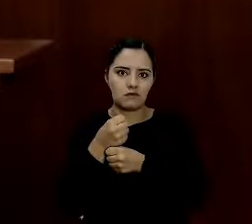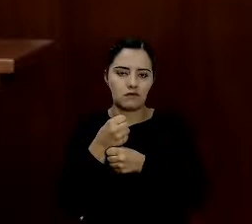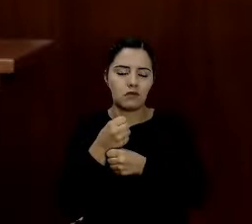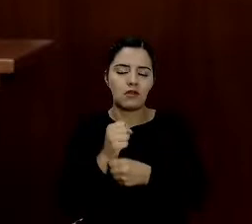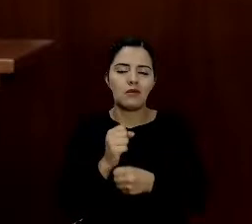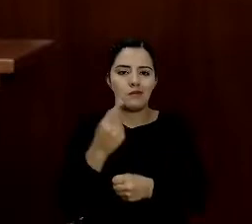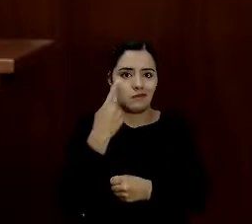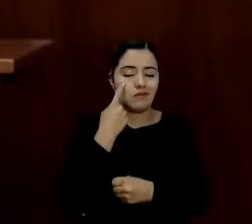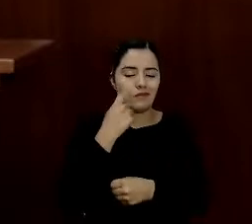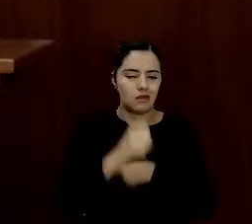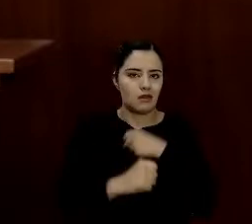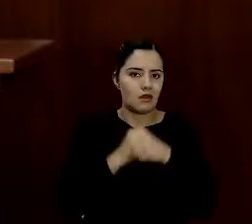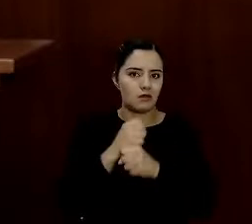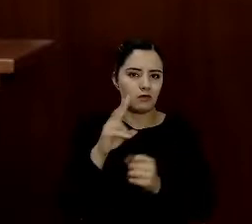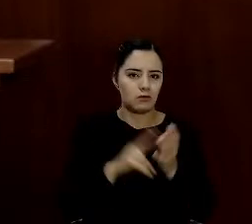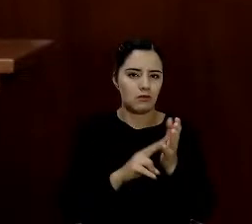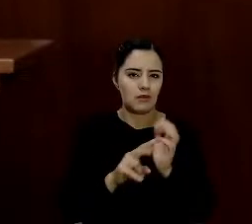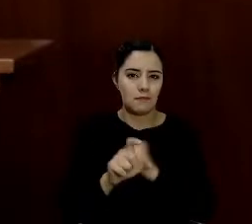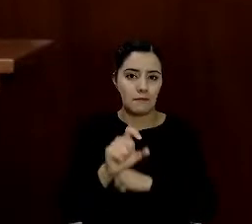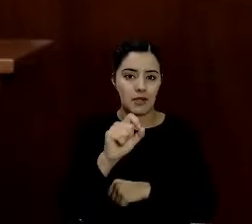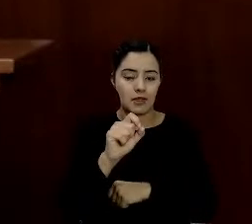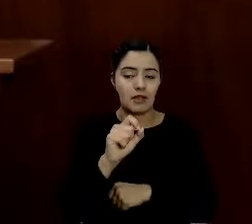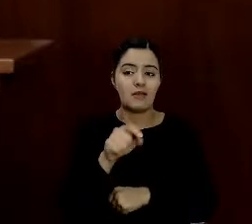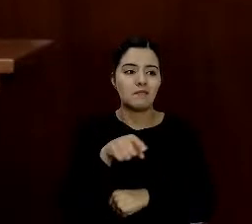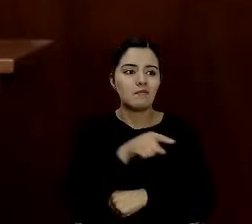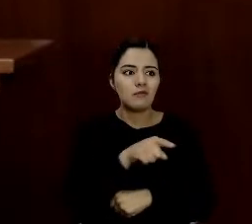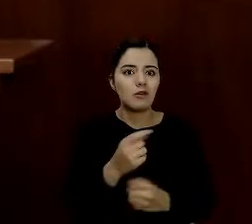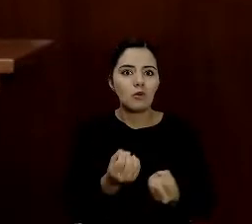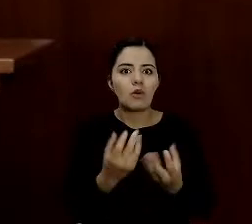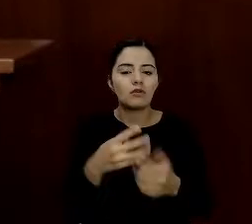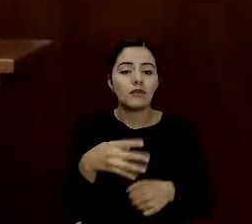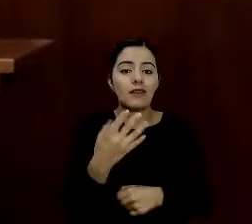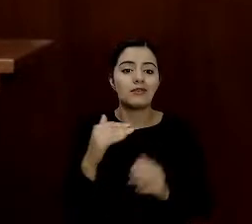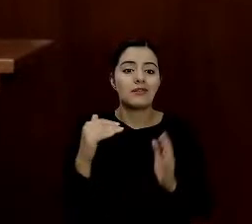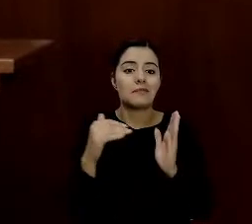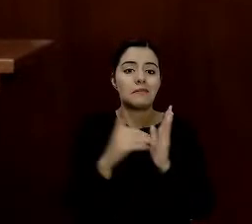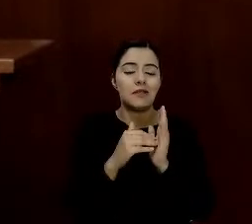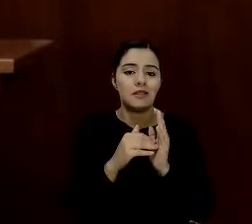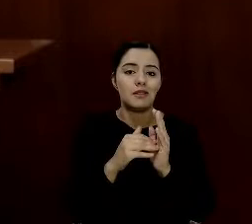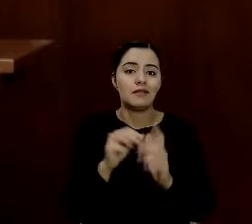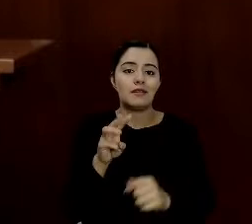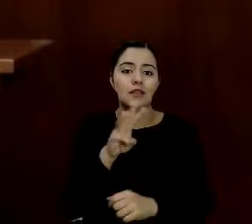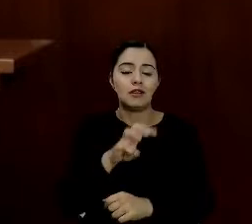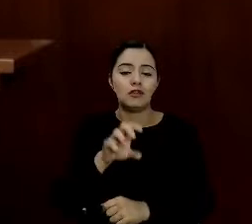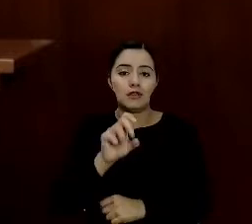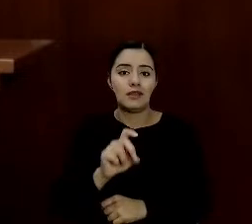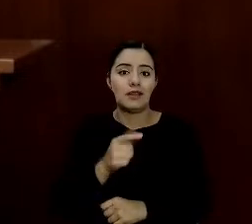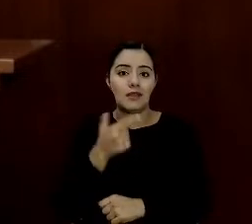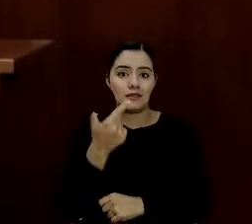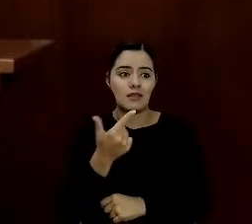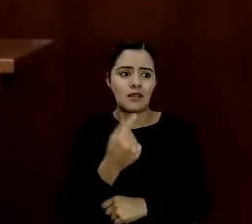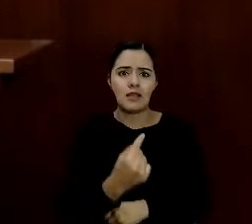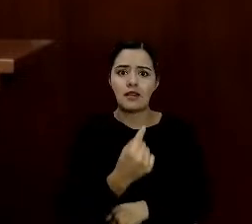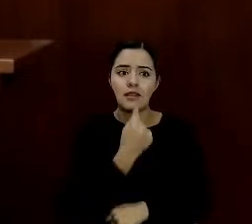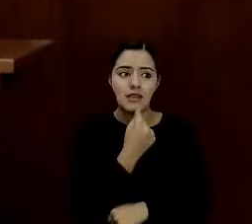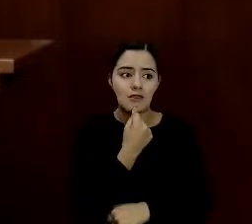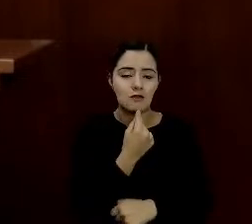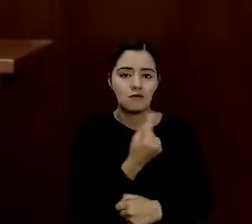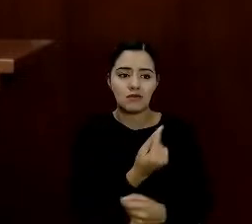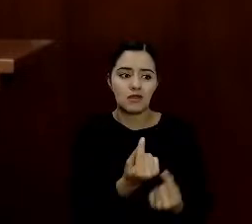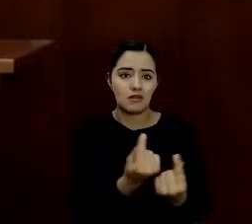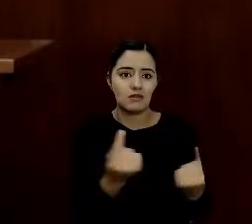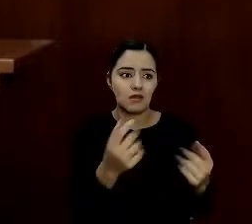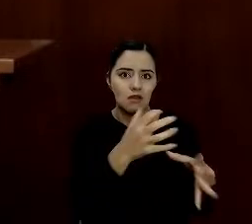2020 se registraron 14.237 delitos de retenciones sustracción de menores e